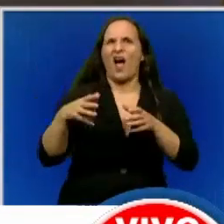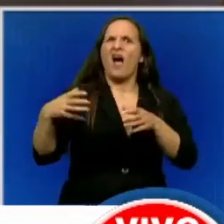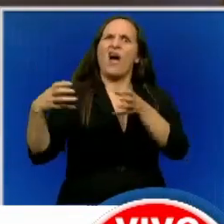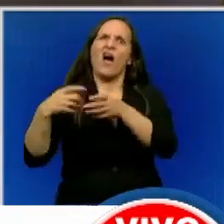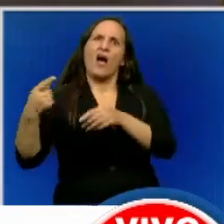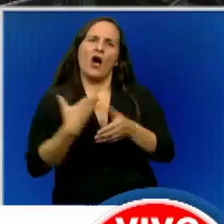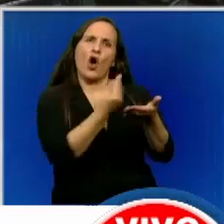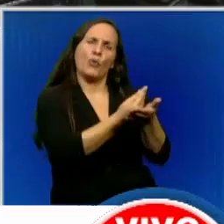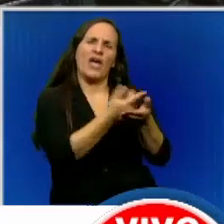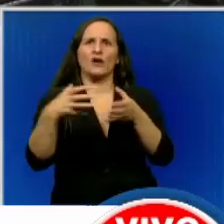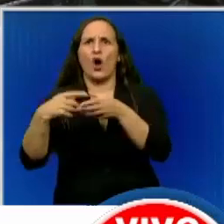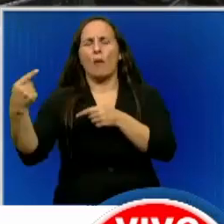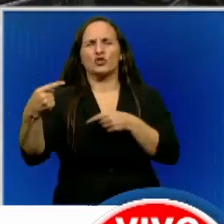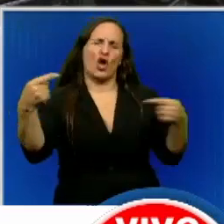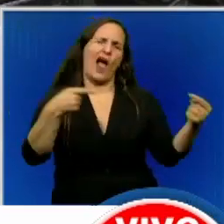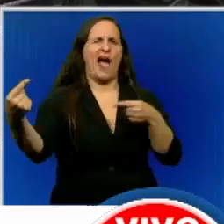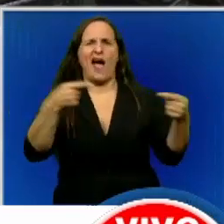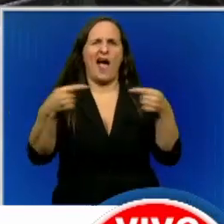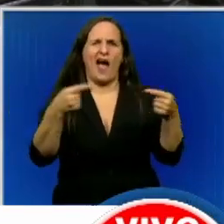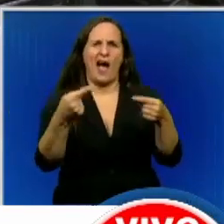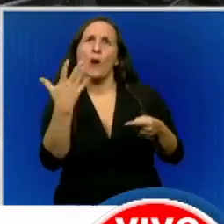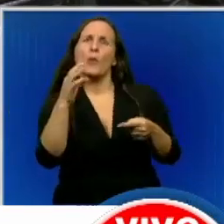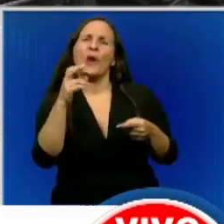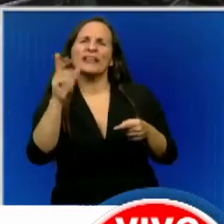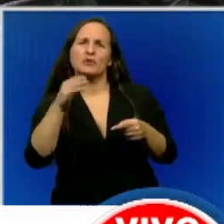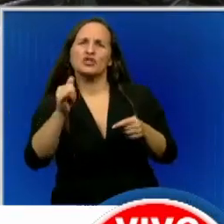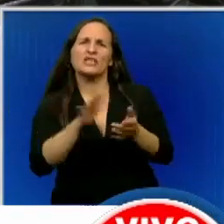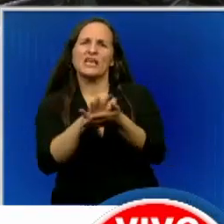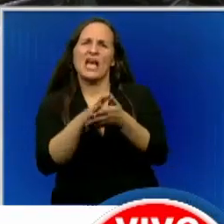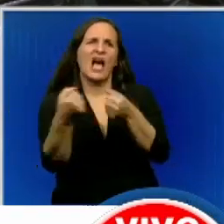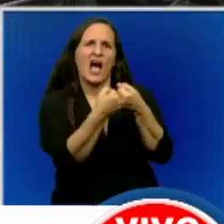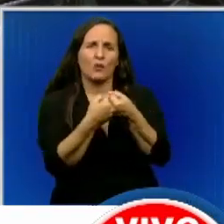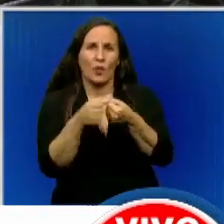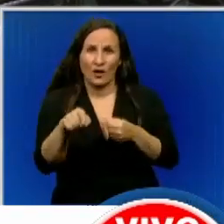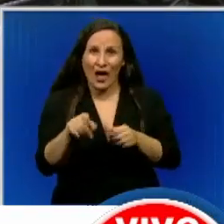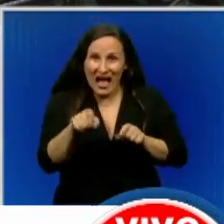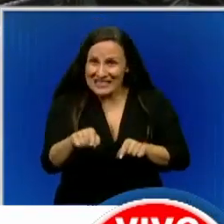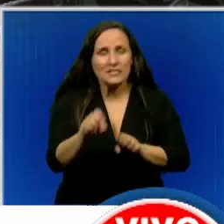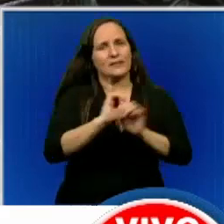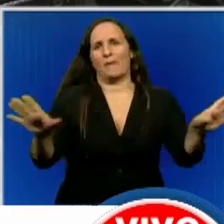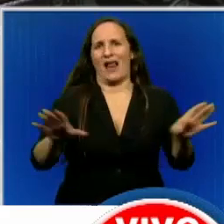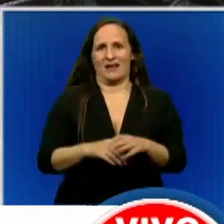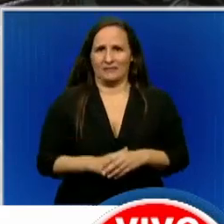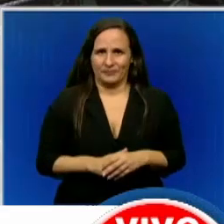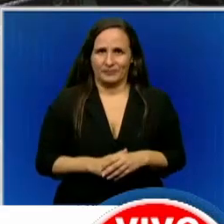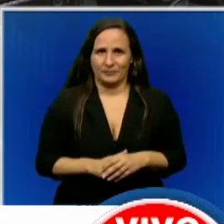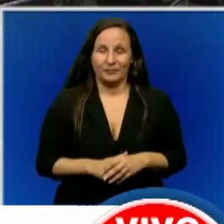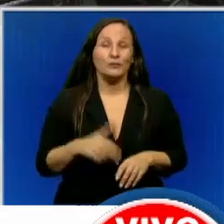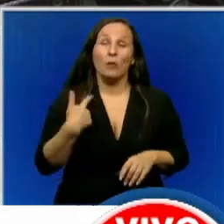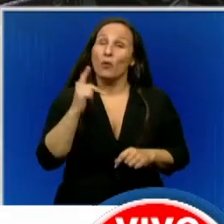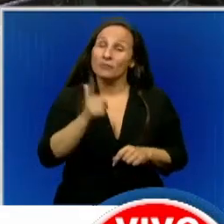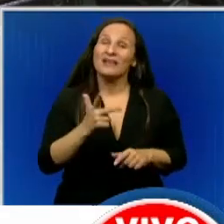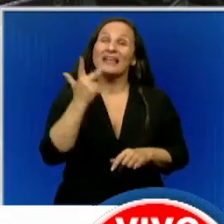el 20% negociamos y parece una excepción. No está bien, está mal. Voy a mencionar 3 grandes